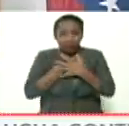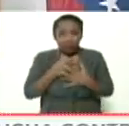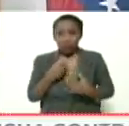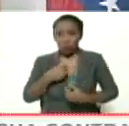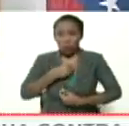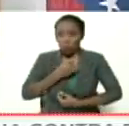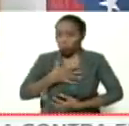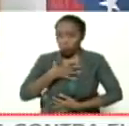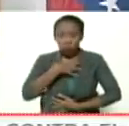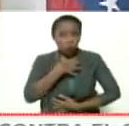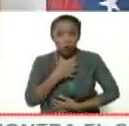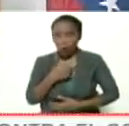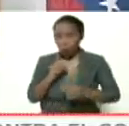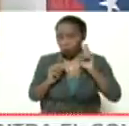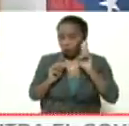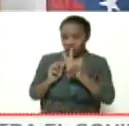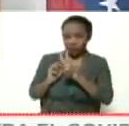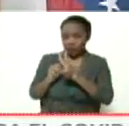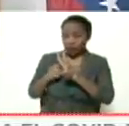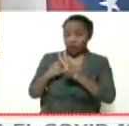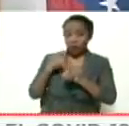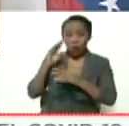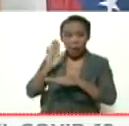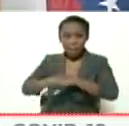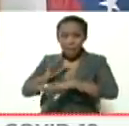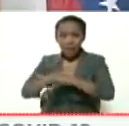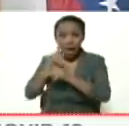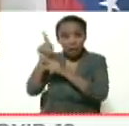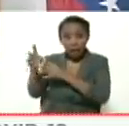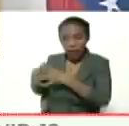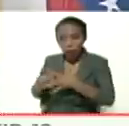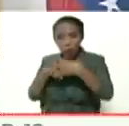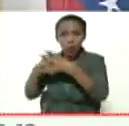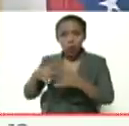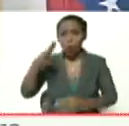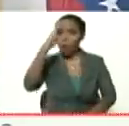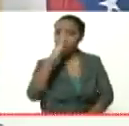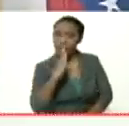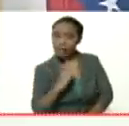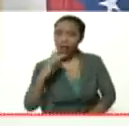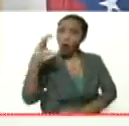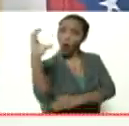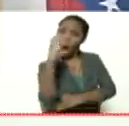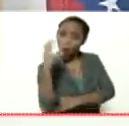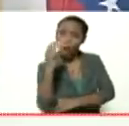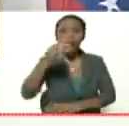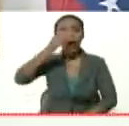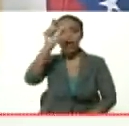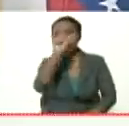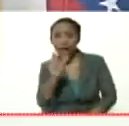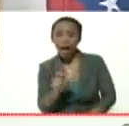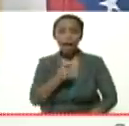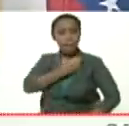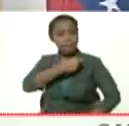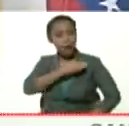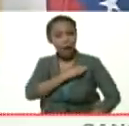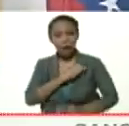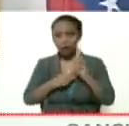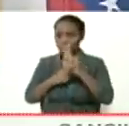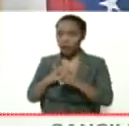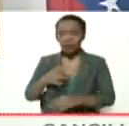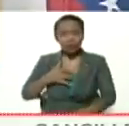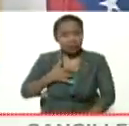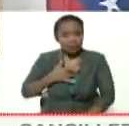explicarla cuando ve lo que está pasando en Estados Unidos, en Brasil, en Colombia, en Italia, en España, y nos duele